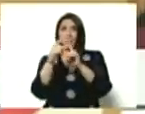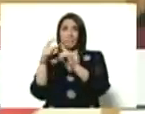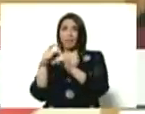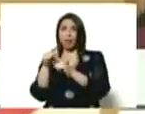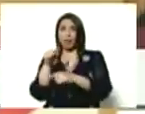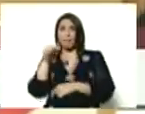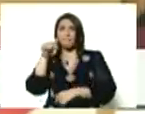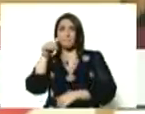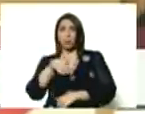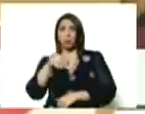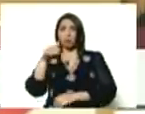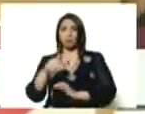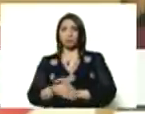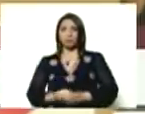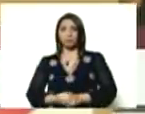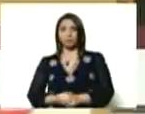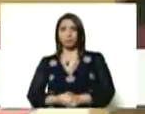votar.